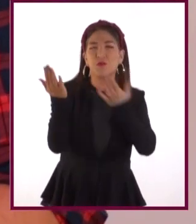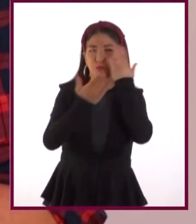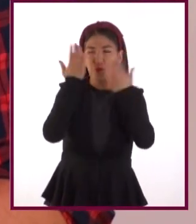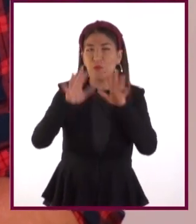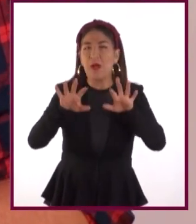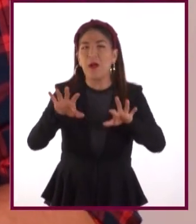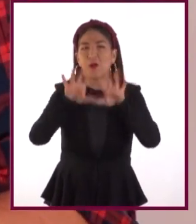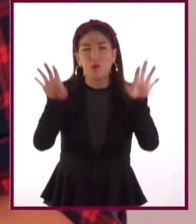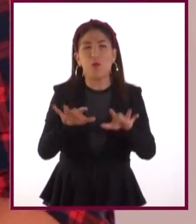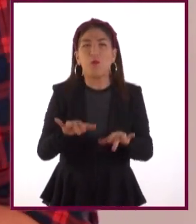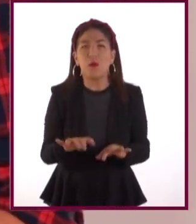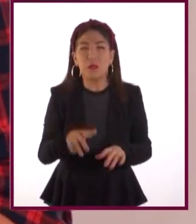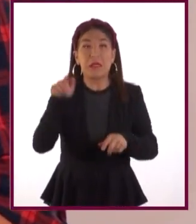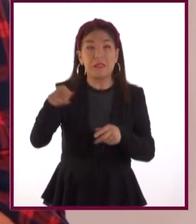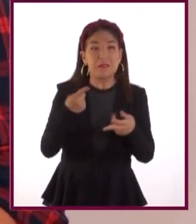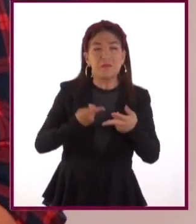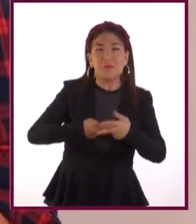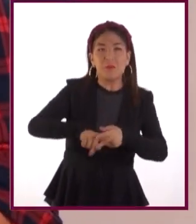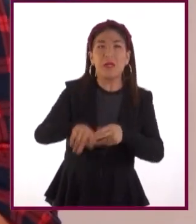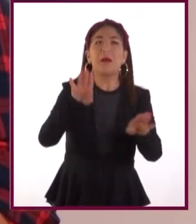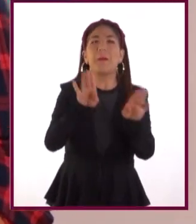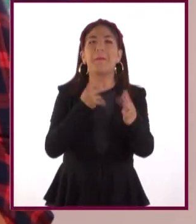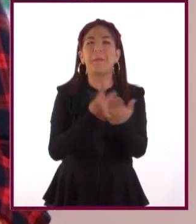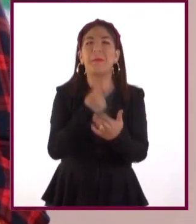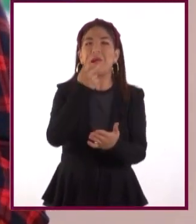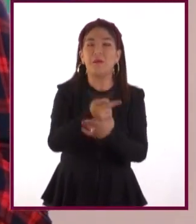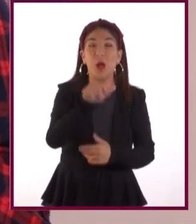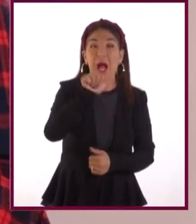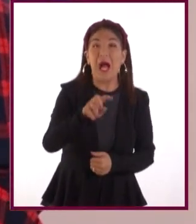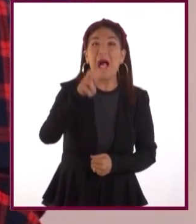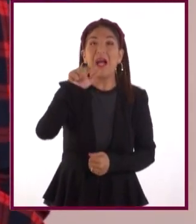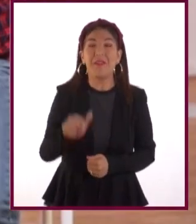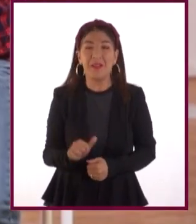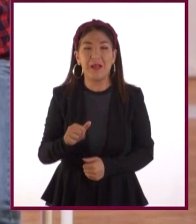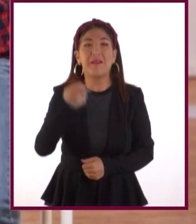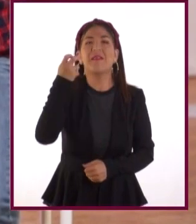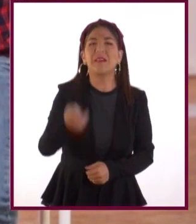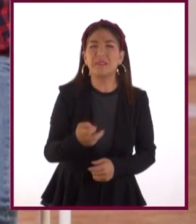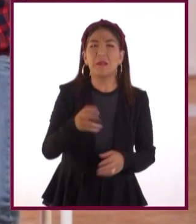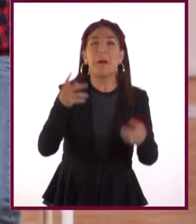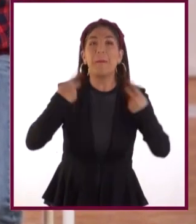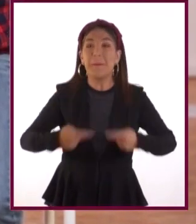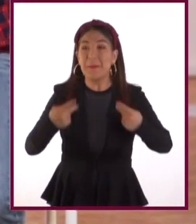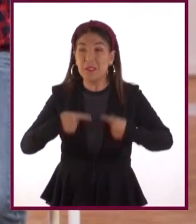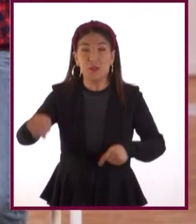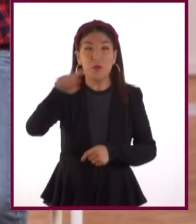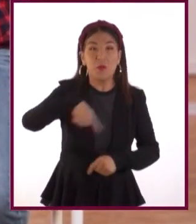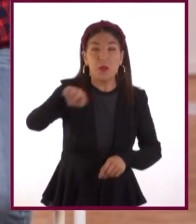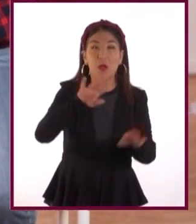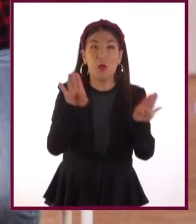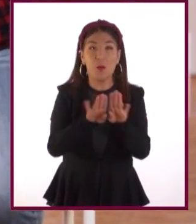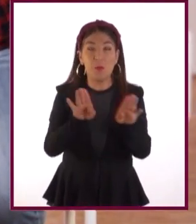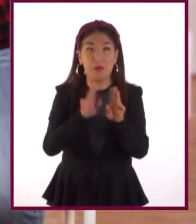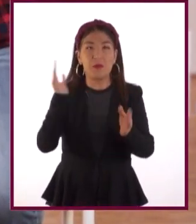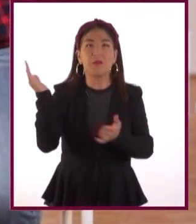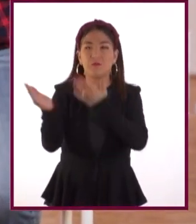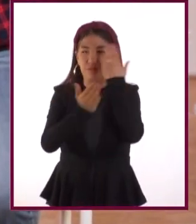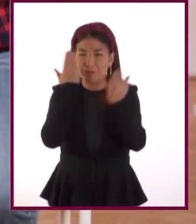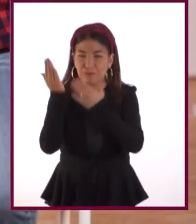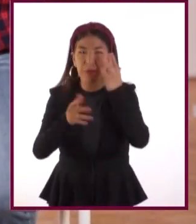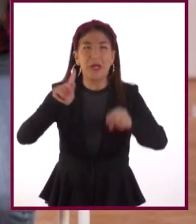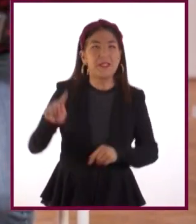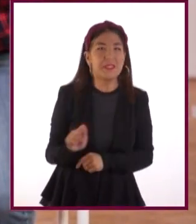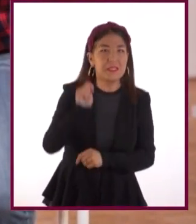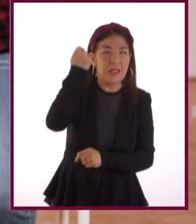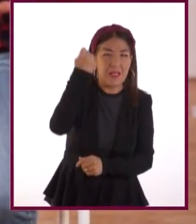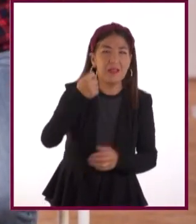para las Mujeres en Computación, comenzó a dar el premio Ada Lovelace. Este premio se les da a personas que han destacado ya